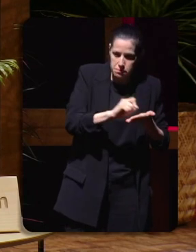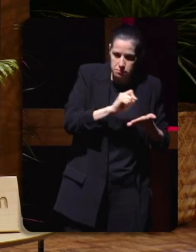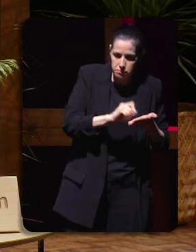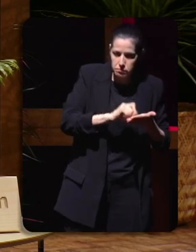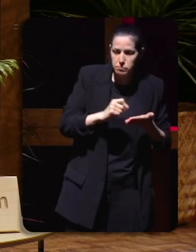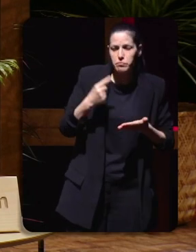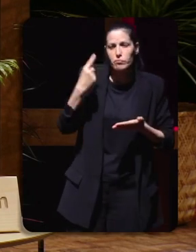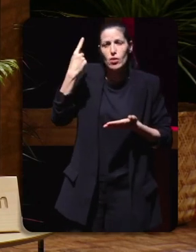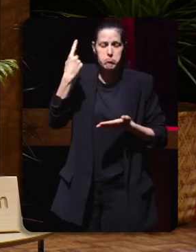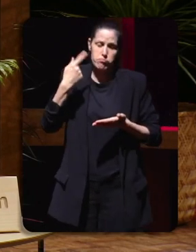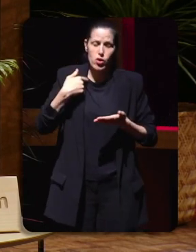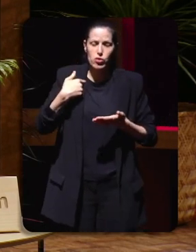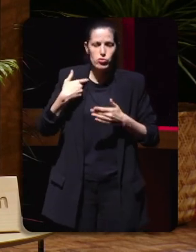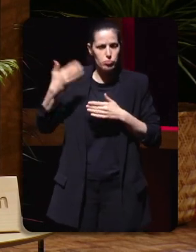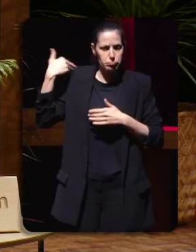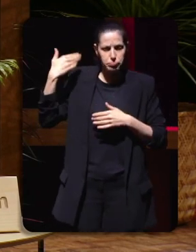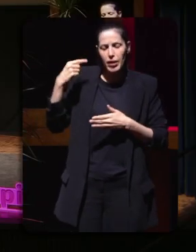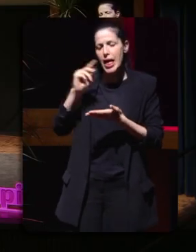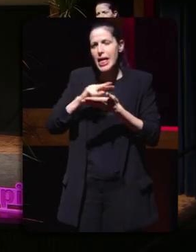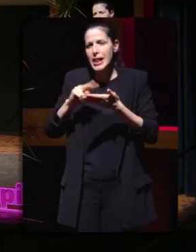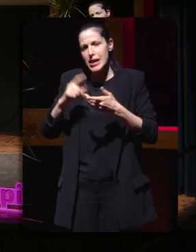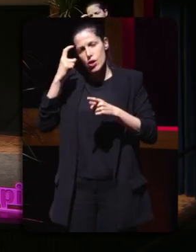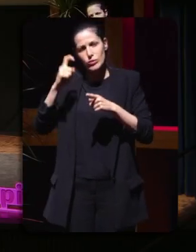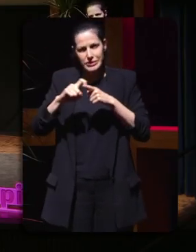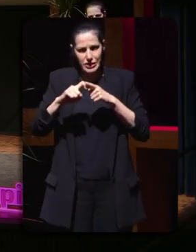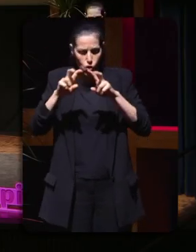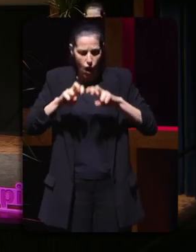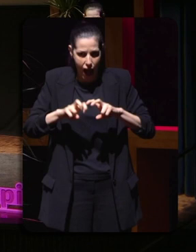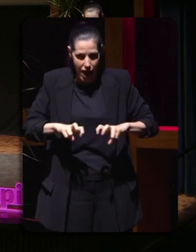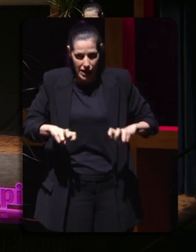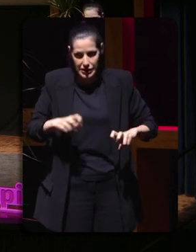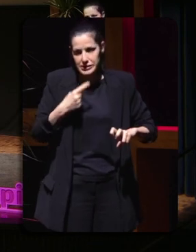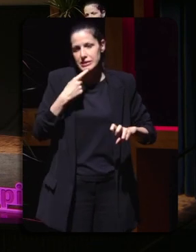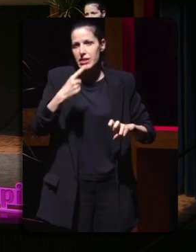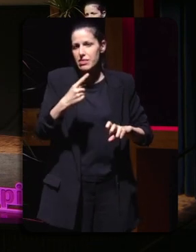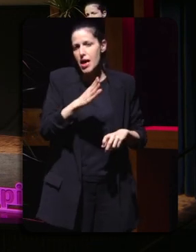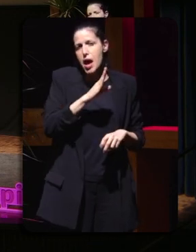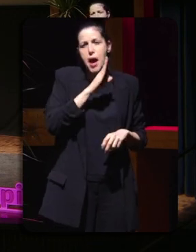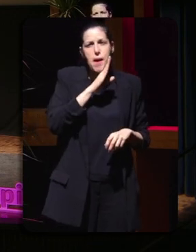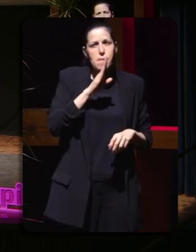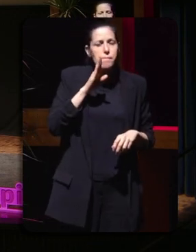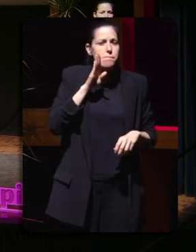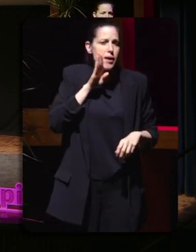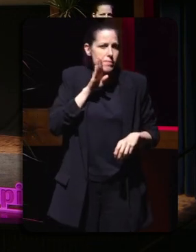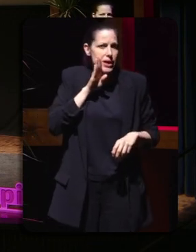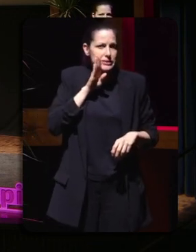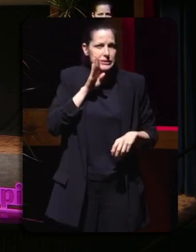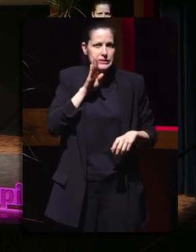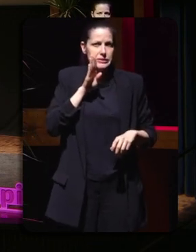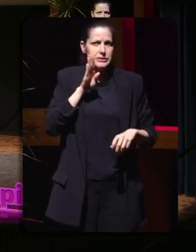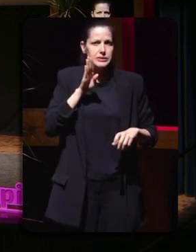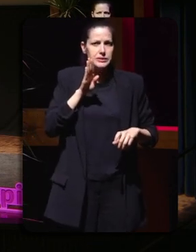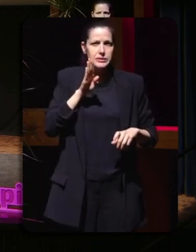psicoanalista Helen dots que decía las madres no escriben están escritas y dije pues esta es la mía Sabes Ahora yo voy a escribir